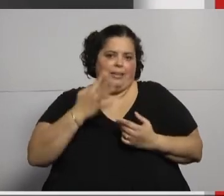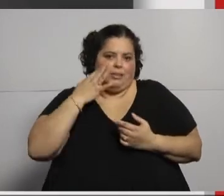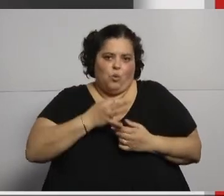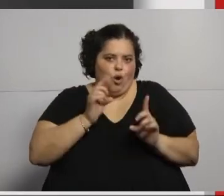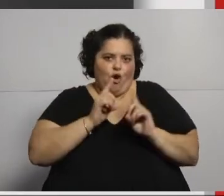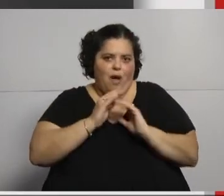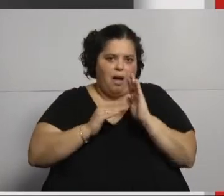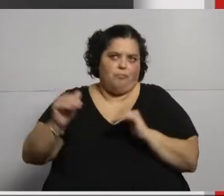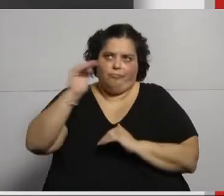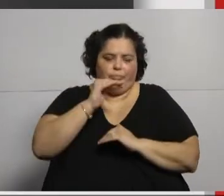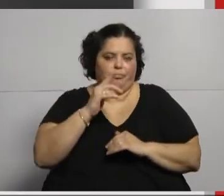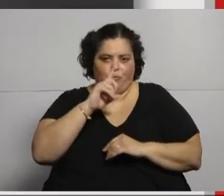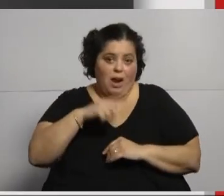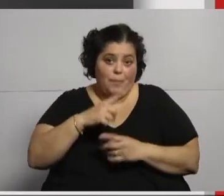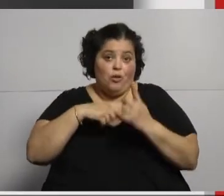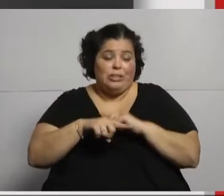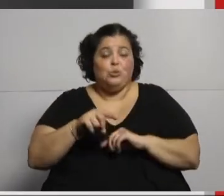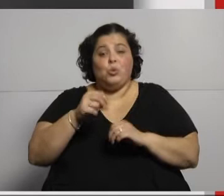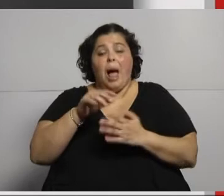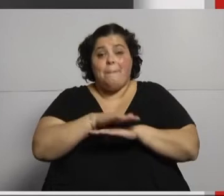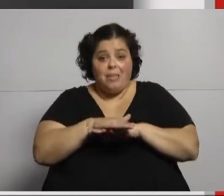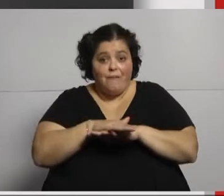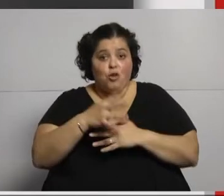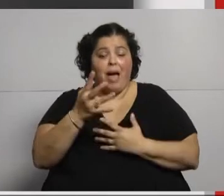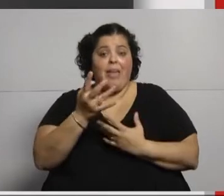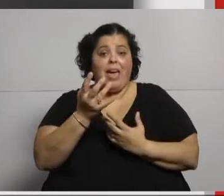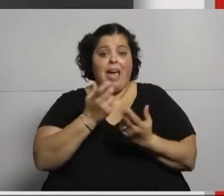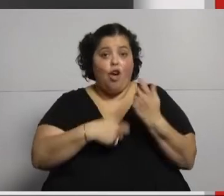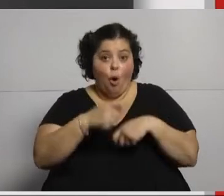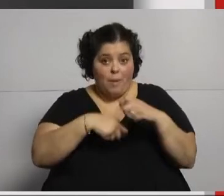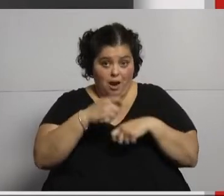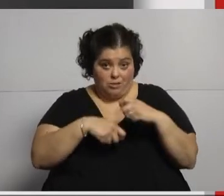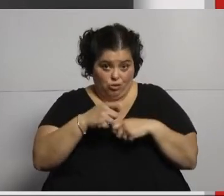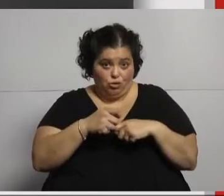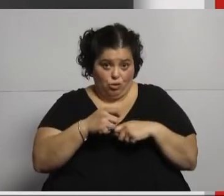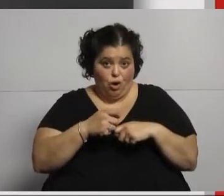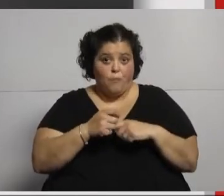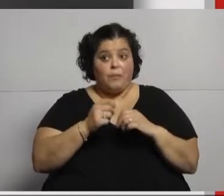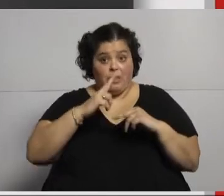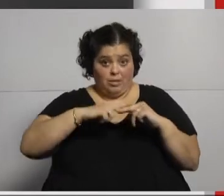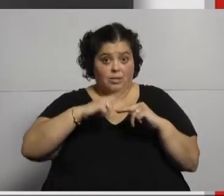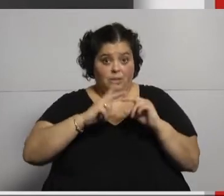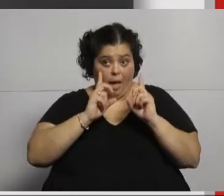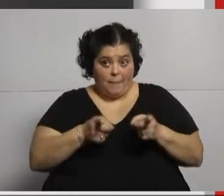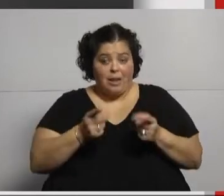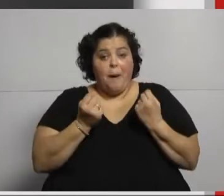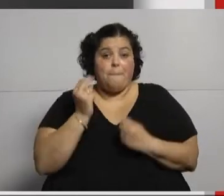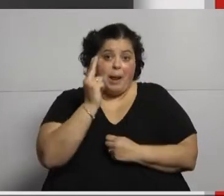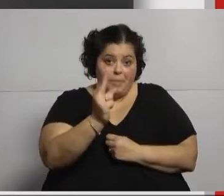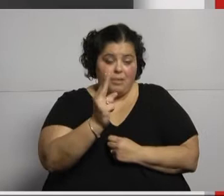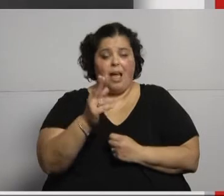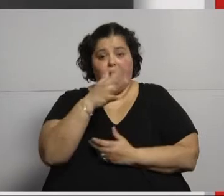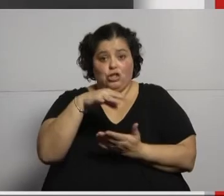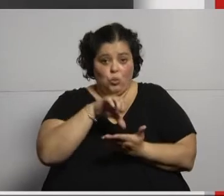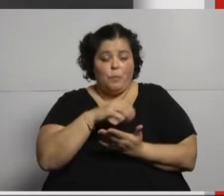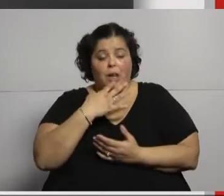una plataforma de comercio electrónico propia, municipal, y que de hecho permite a los ciudadanos poder, a los propietarios